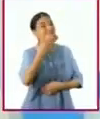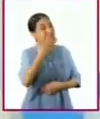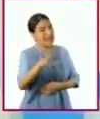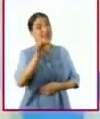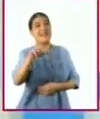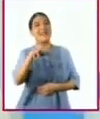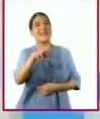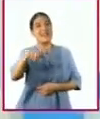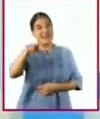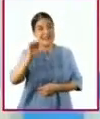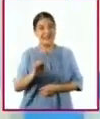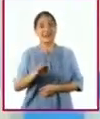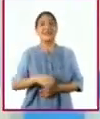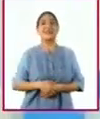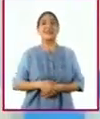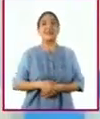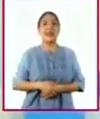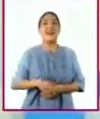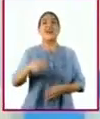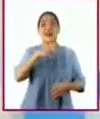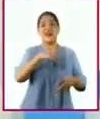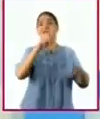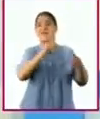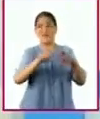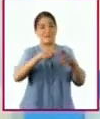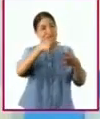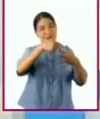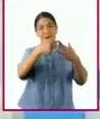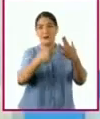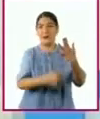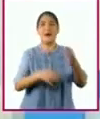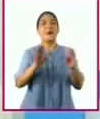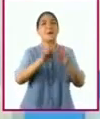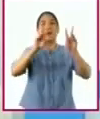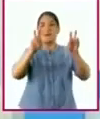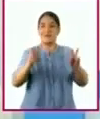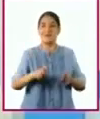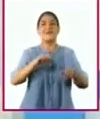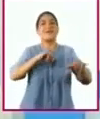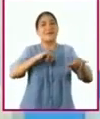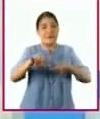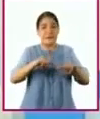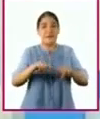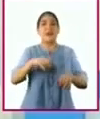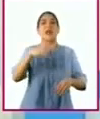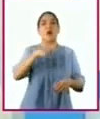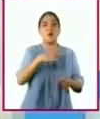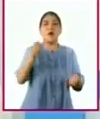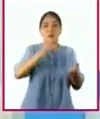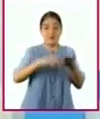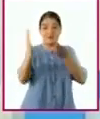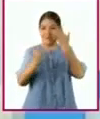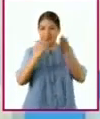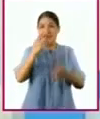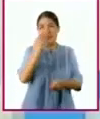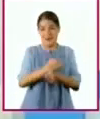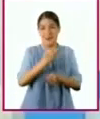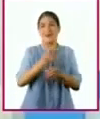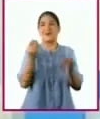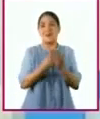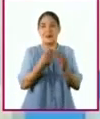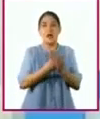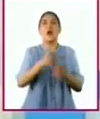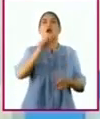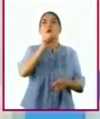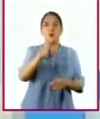Enrique. Existen muchos tipos de mapas temáticos que son utilizados en el estudio de nuestra asignatura, ya que ellos